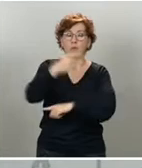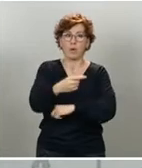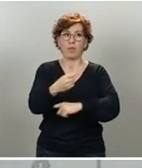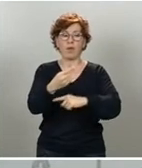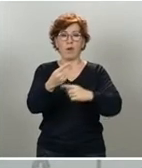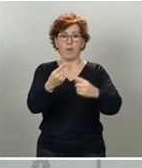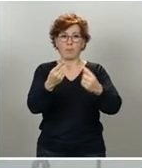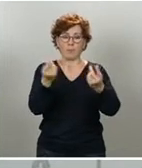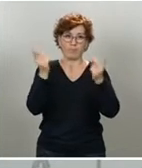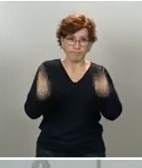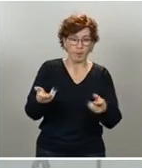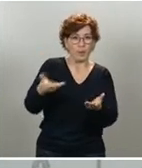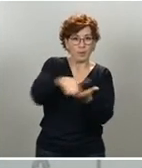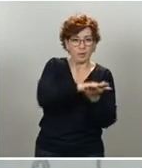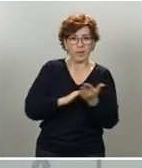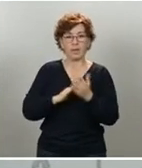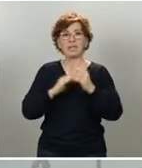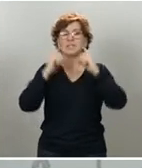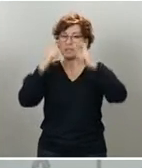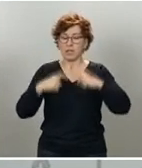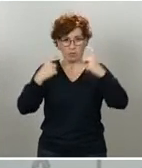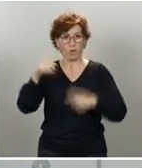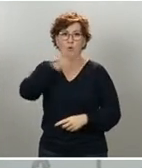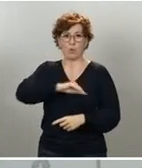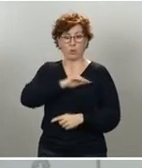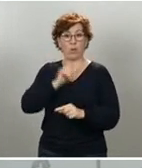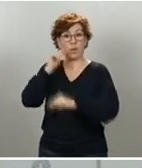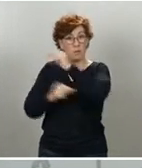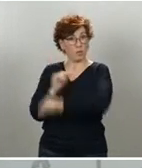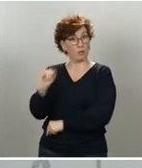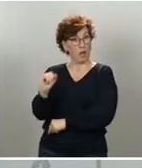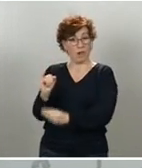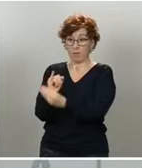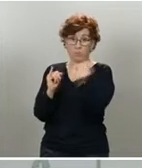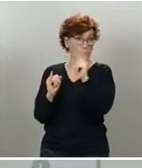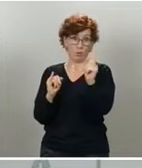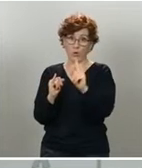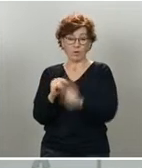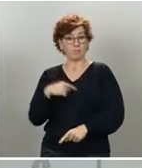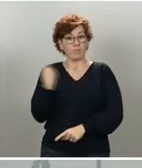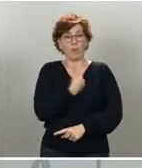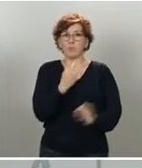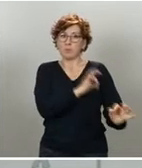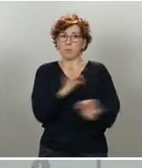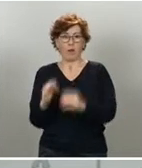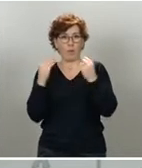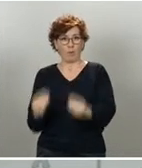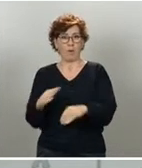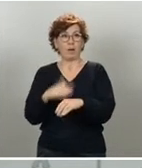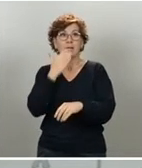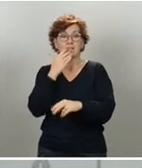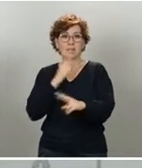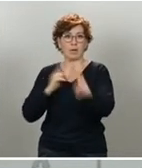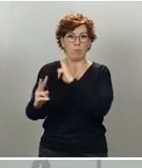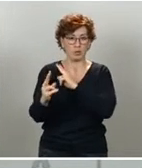virus no se ha marchado, el virus sigue ahí al acecho y, en consecuencia, tenemos que estar preparados para poder reaccionar y, lógicamente, poder gobernar